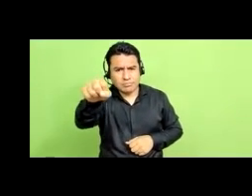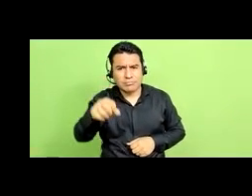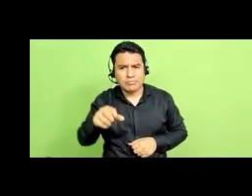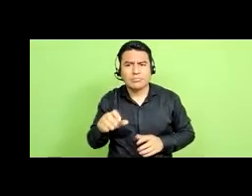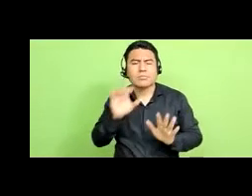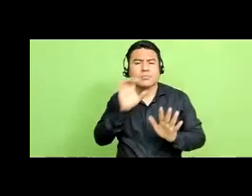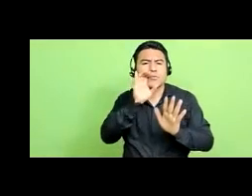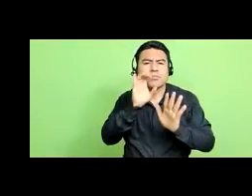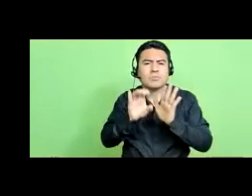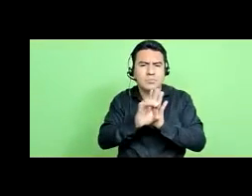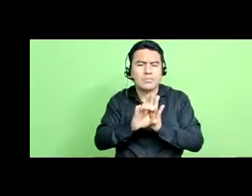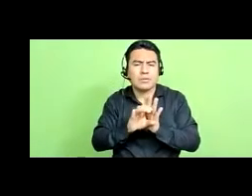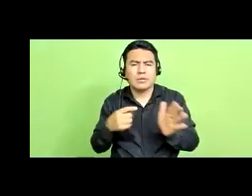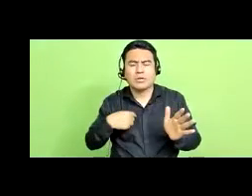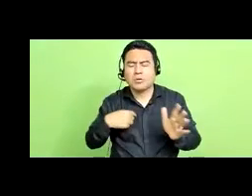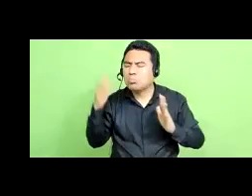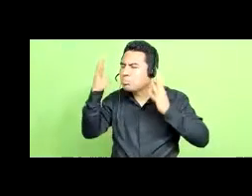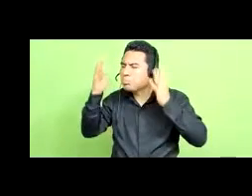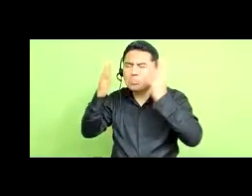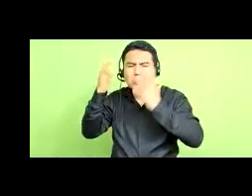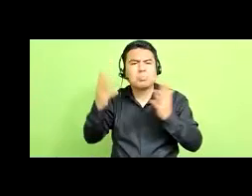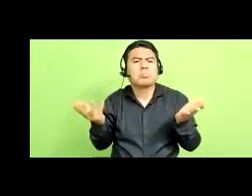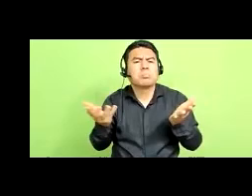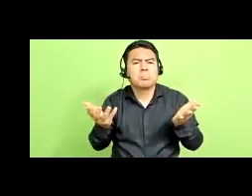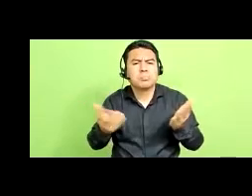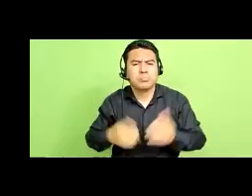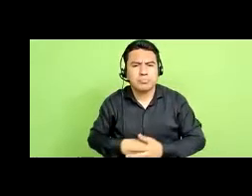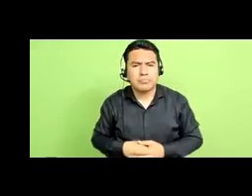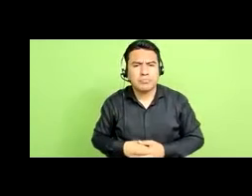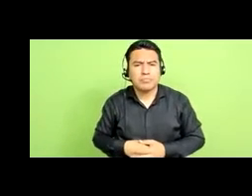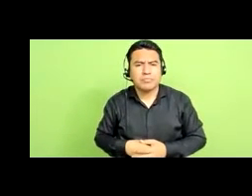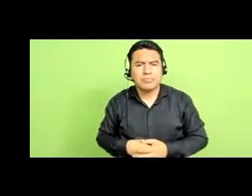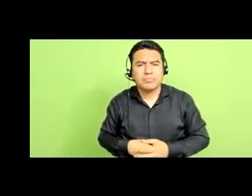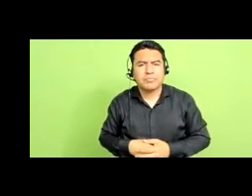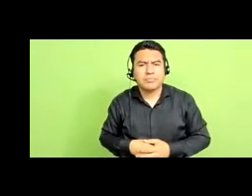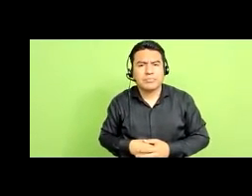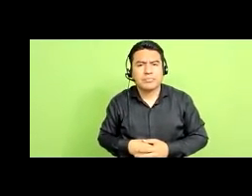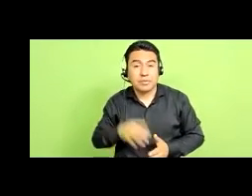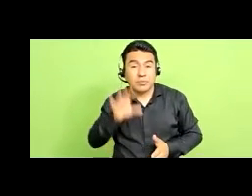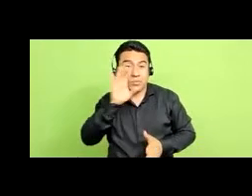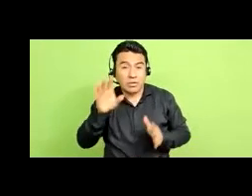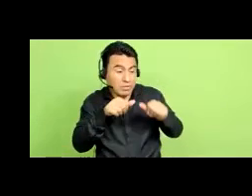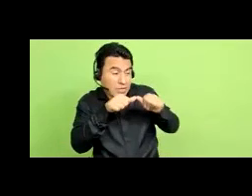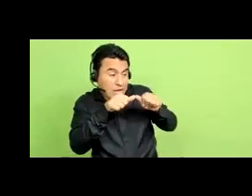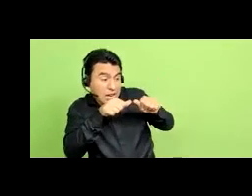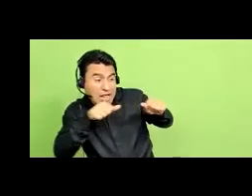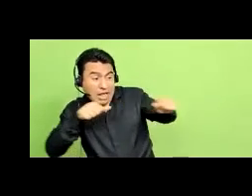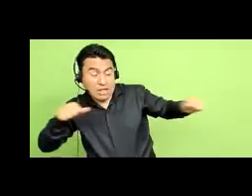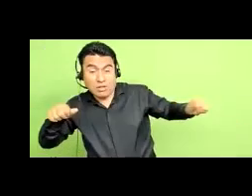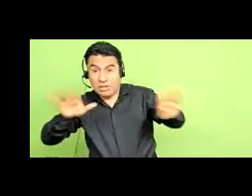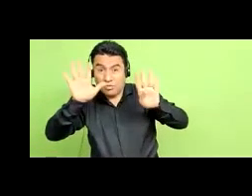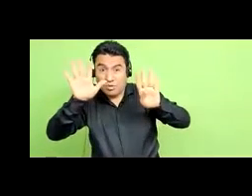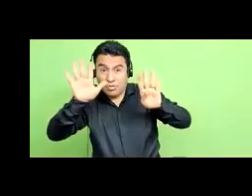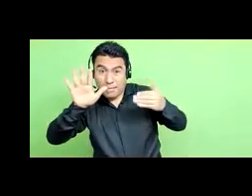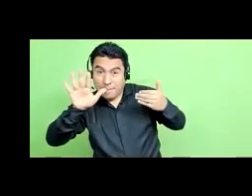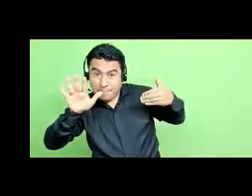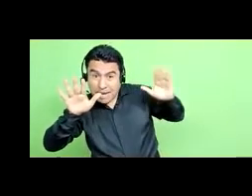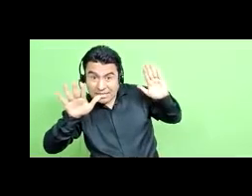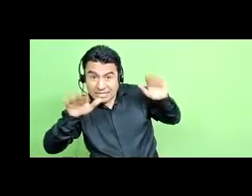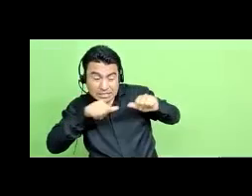si lo que me preocupa es que cuando son las longitudes mayores de metros y resulta que